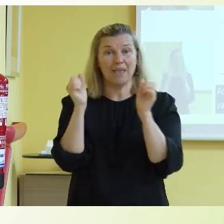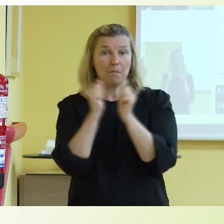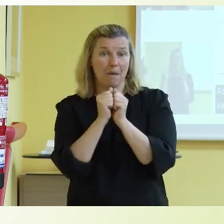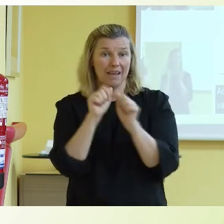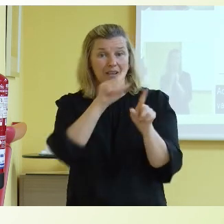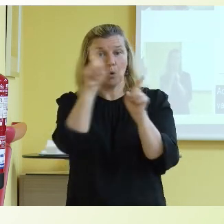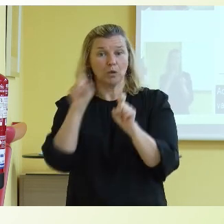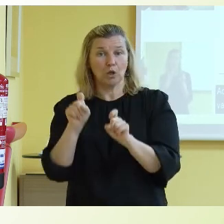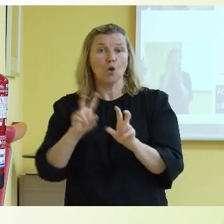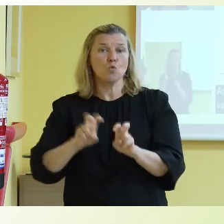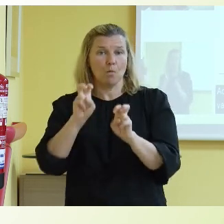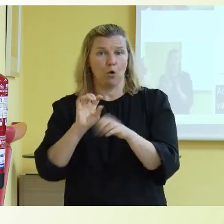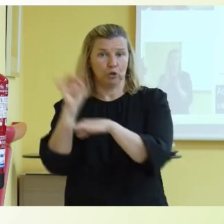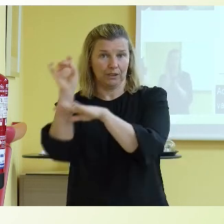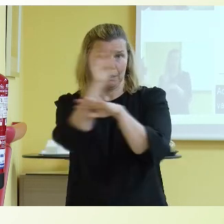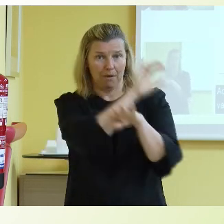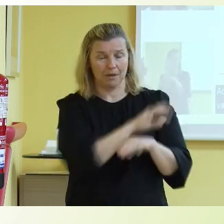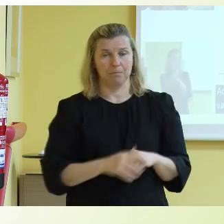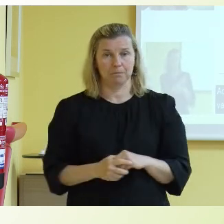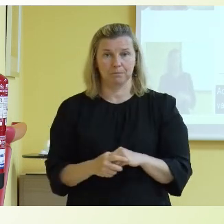a profesionales.